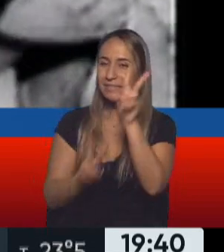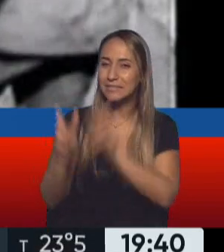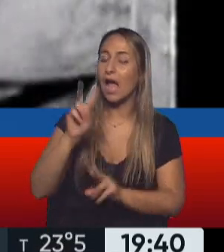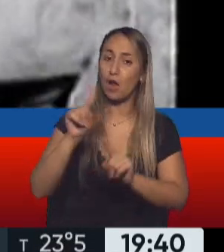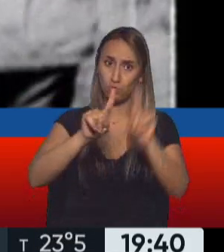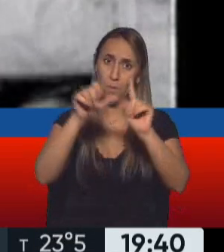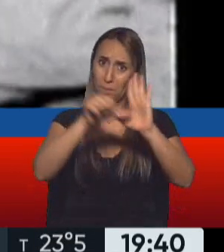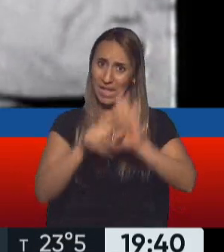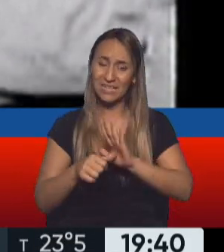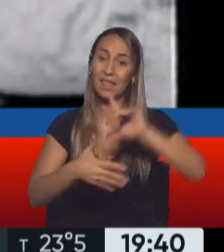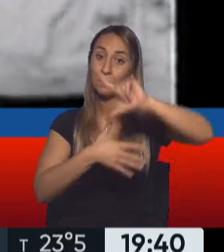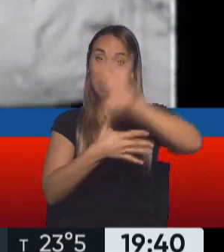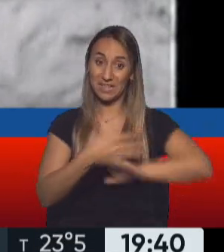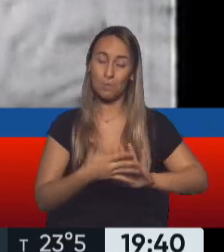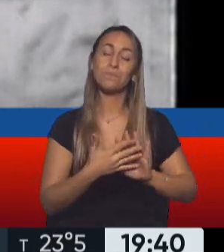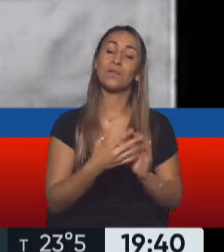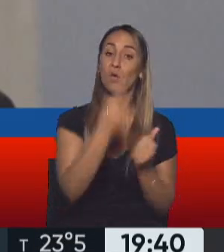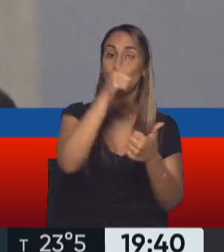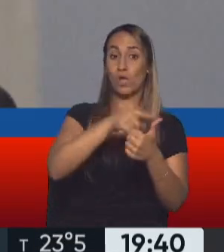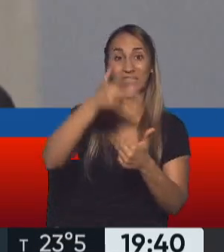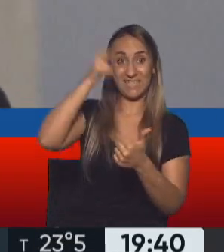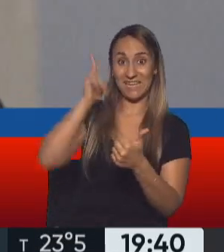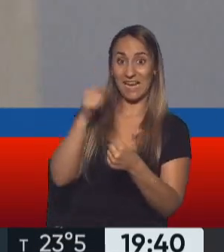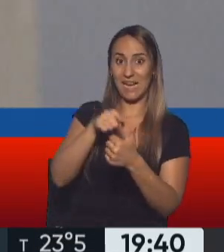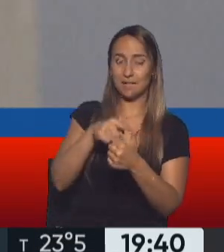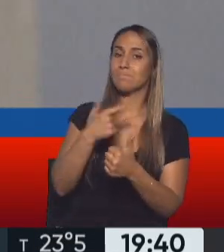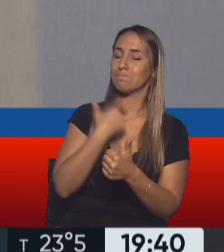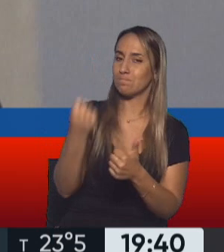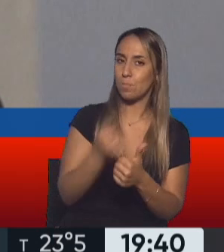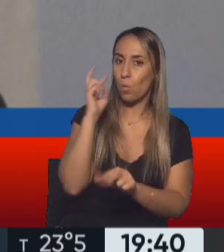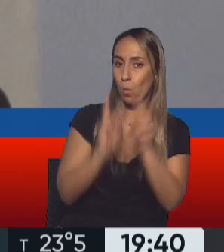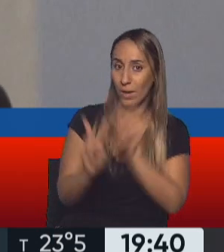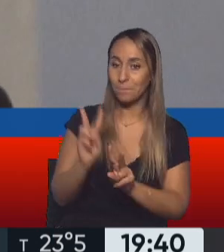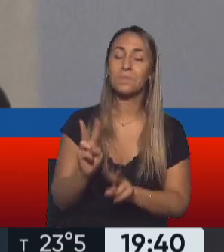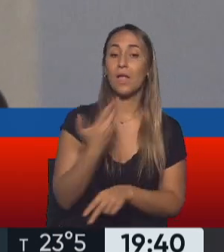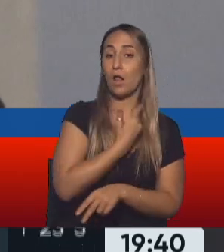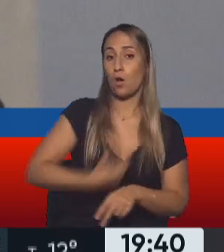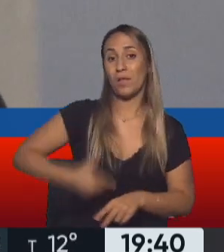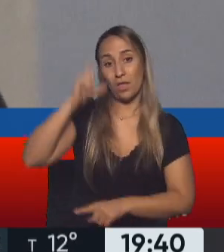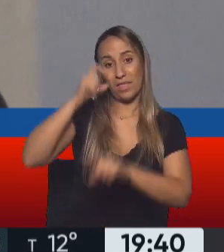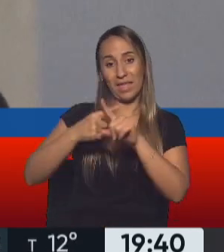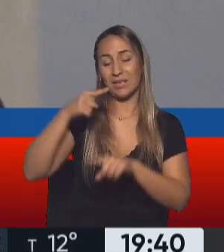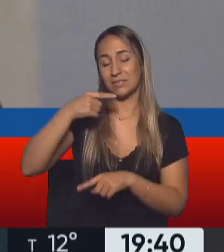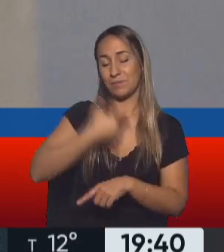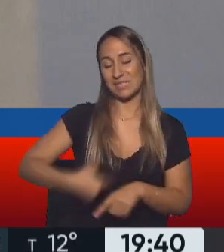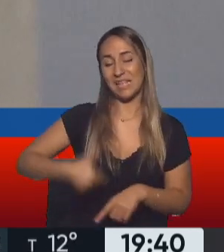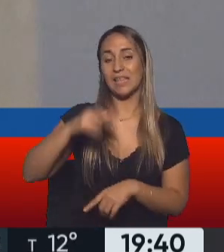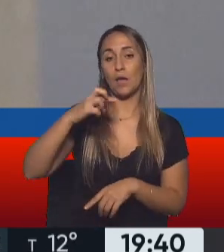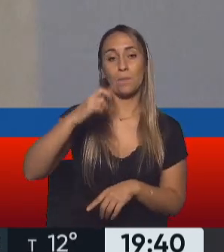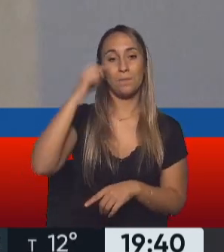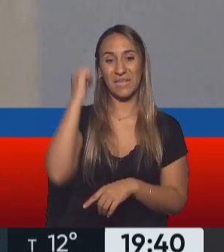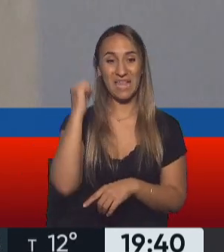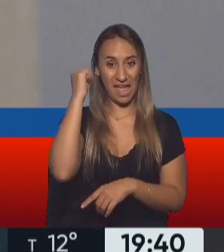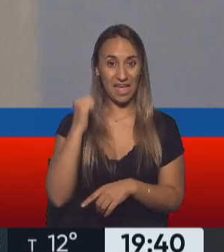Latina. Chile es uno de ellos. El gobierno saliente de Sebastián Piñera lanzó un plan piloto